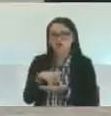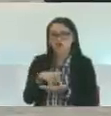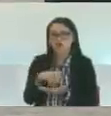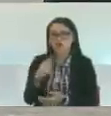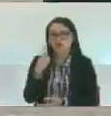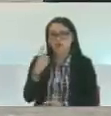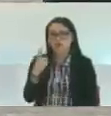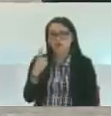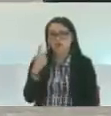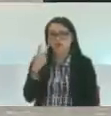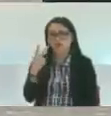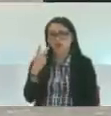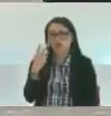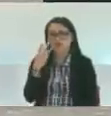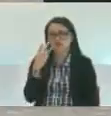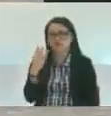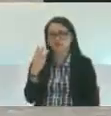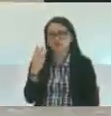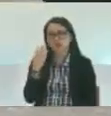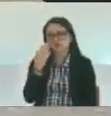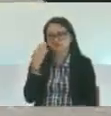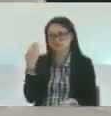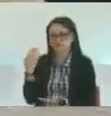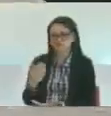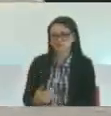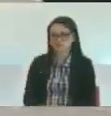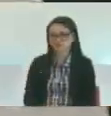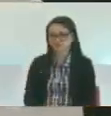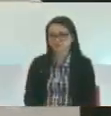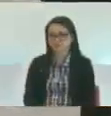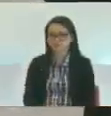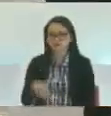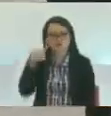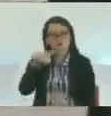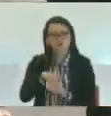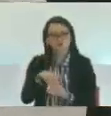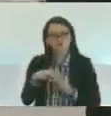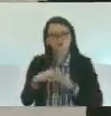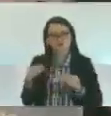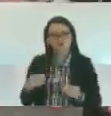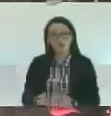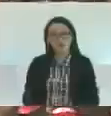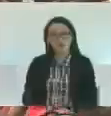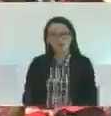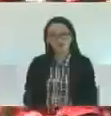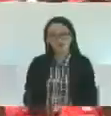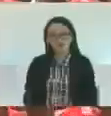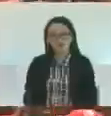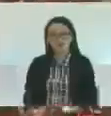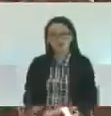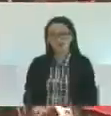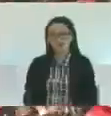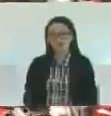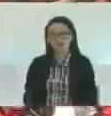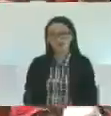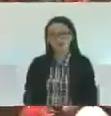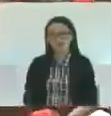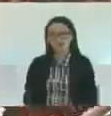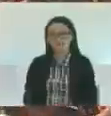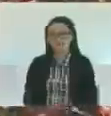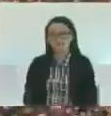una, a las dos, a las tres, a votar. Los que quieran patria, vengan